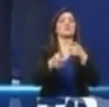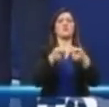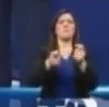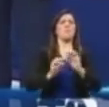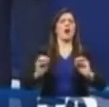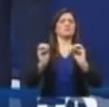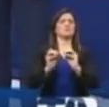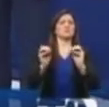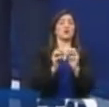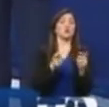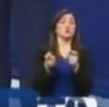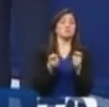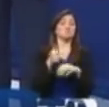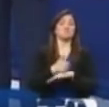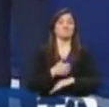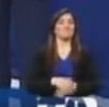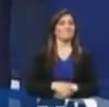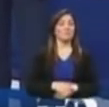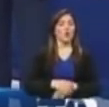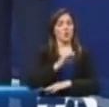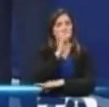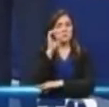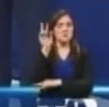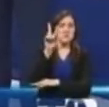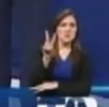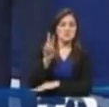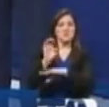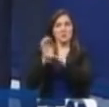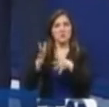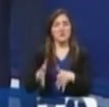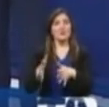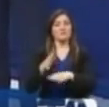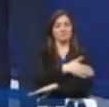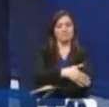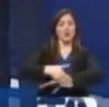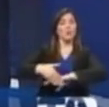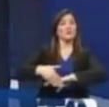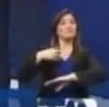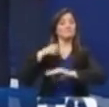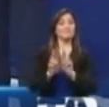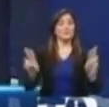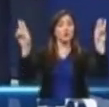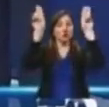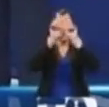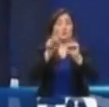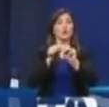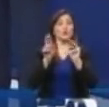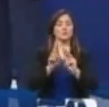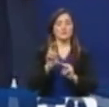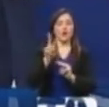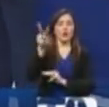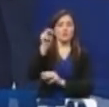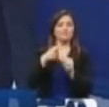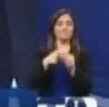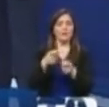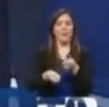capital. Informales venezolanos, colombianos y también ecuatorianos se han tomado completamente el bulevar de las Naciones Unidas en el norte de